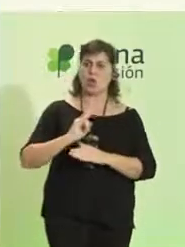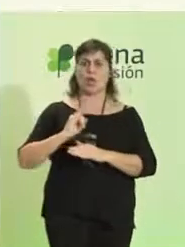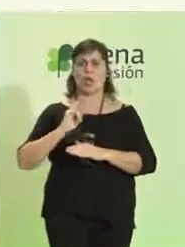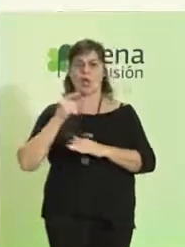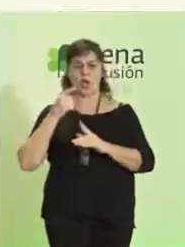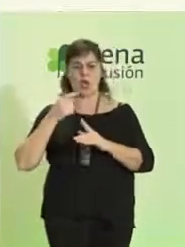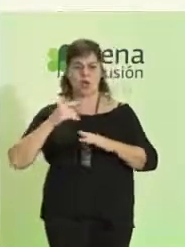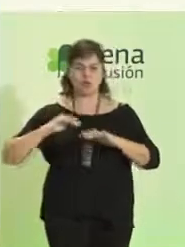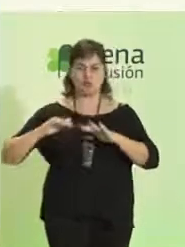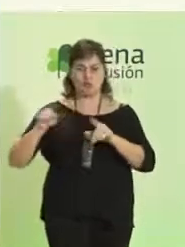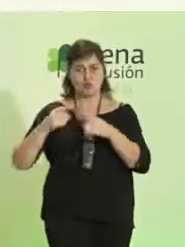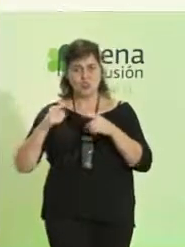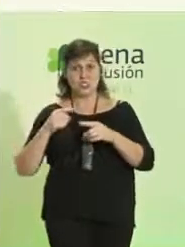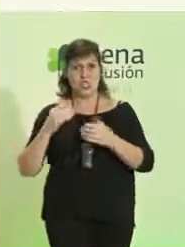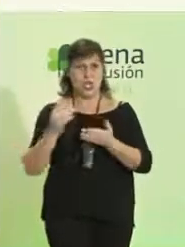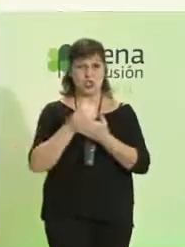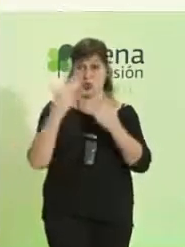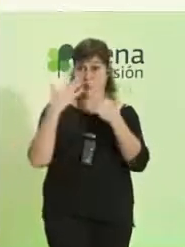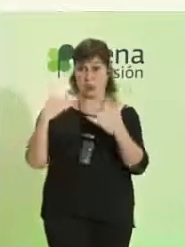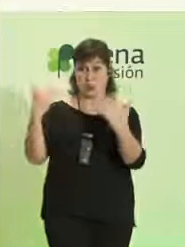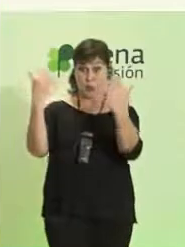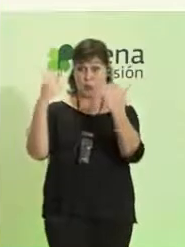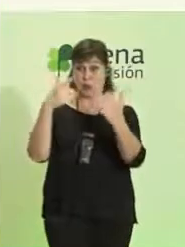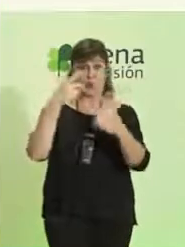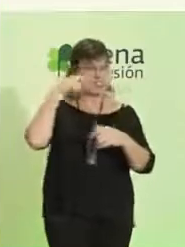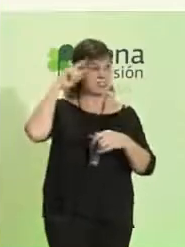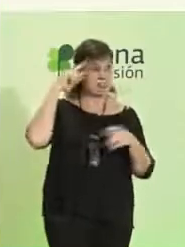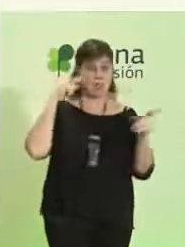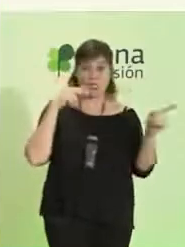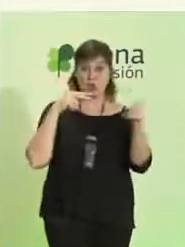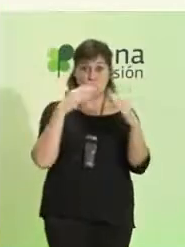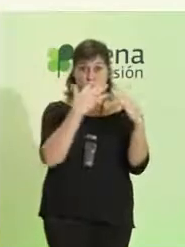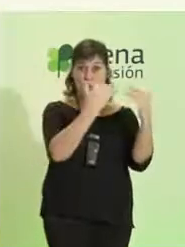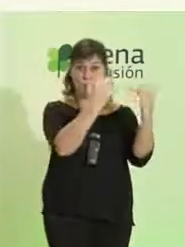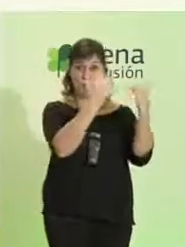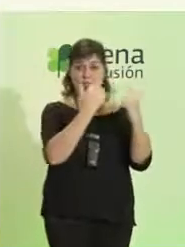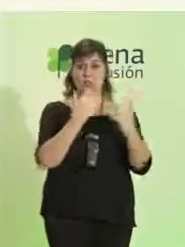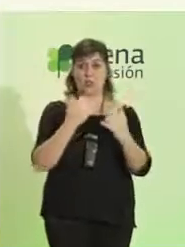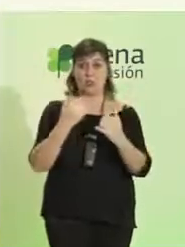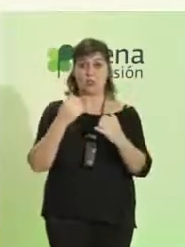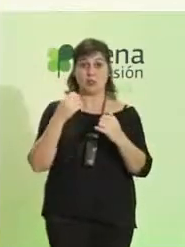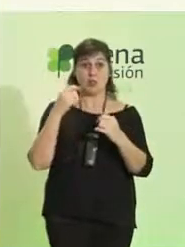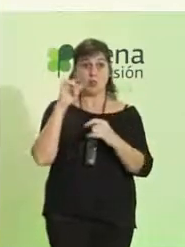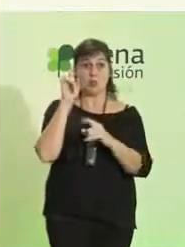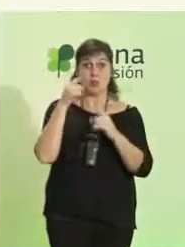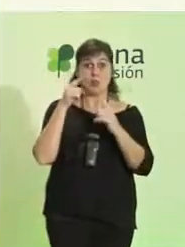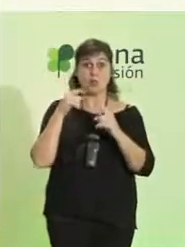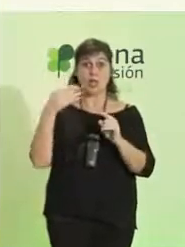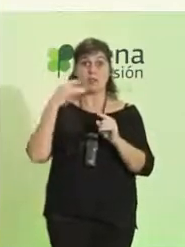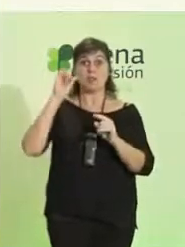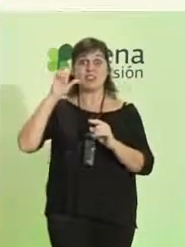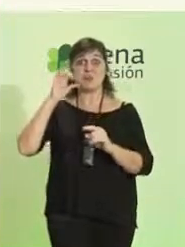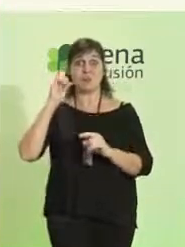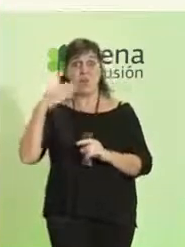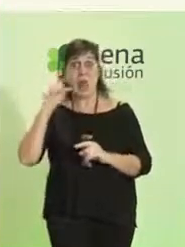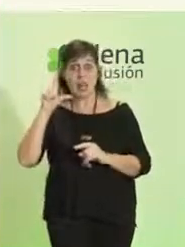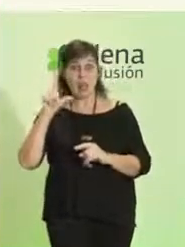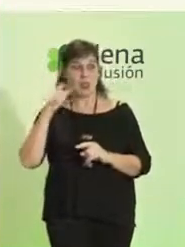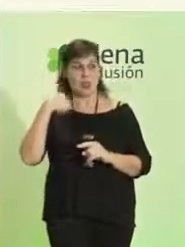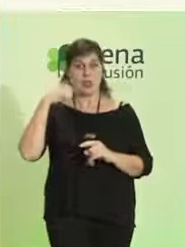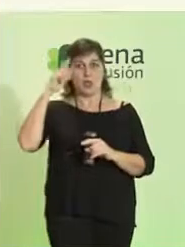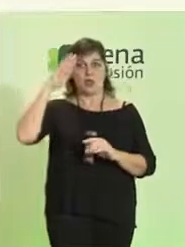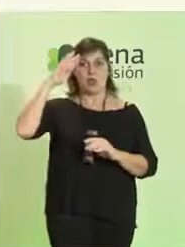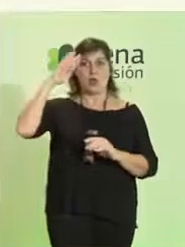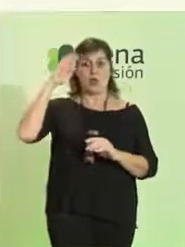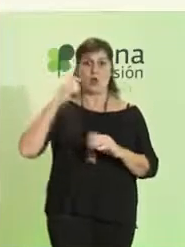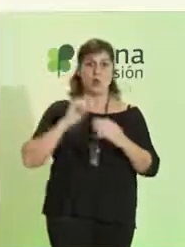toda la gente del pueblo y toda la gente súper experta, cuando sonó el Ave María de Bisbal, os juro que jamás nadie ha hecho tanta